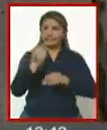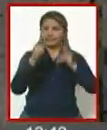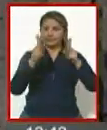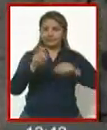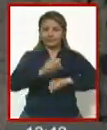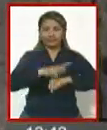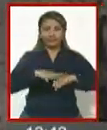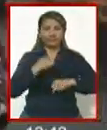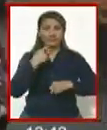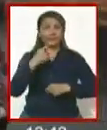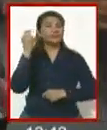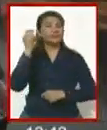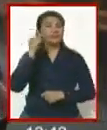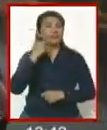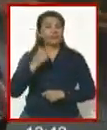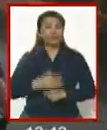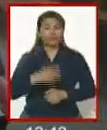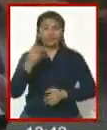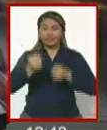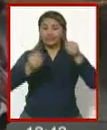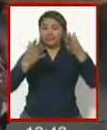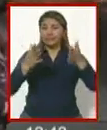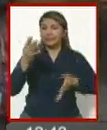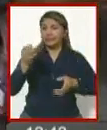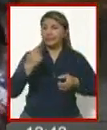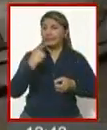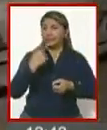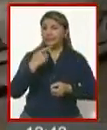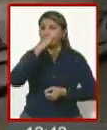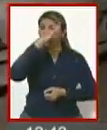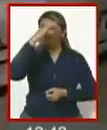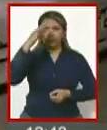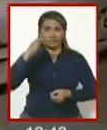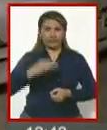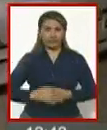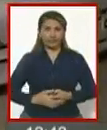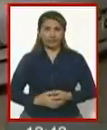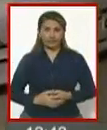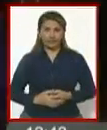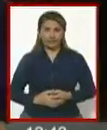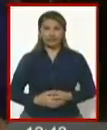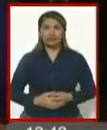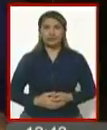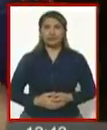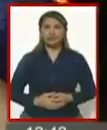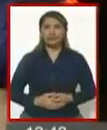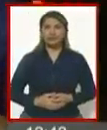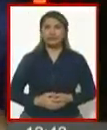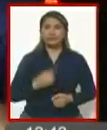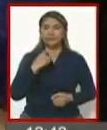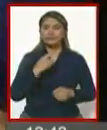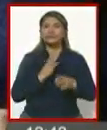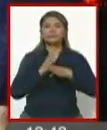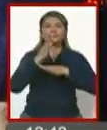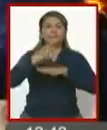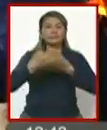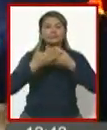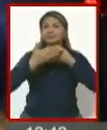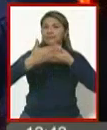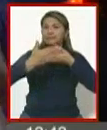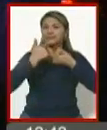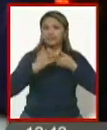persona herida. Según testigos, el conductor del vehículo se encontraba en estado de ebriedad. Agarró, la moto estaba pasando y se lo llevó para